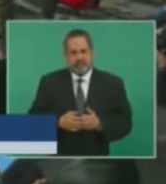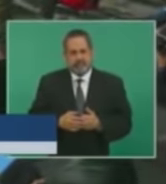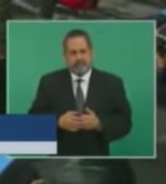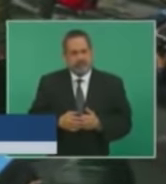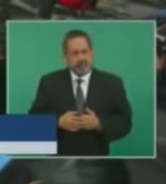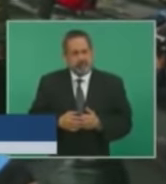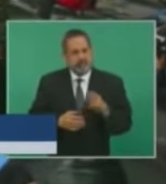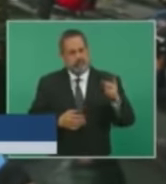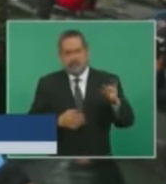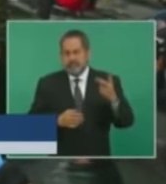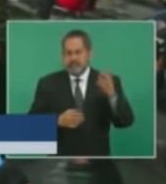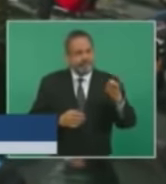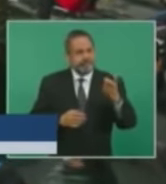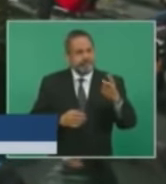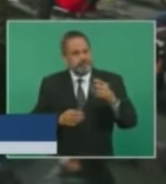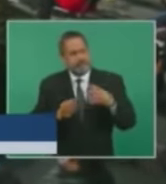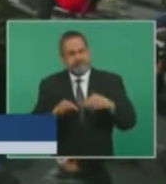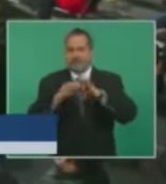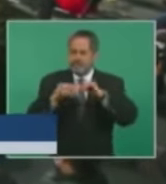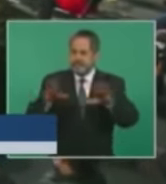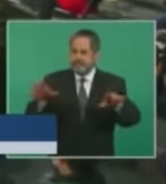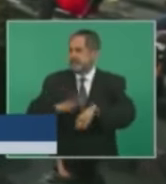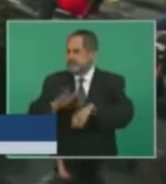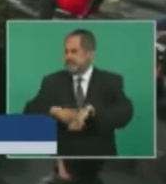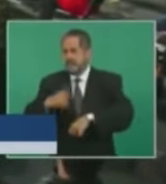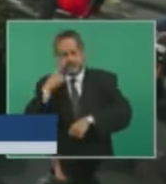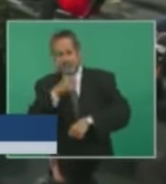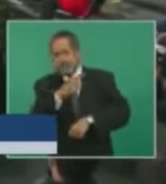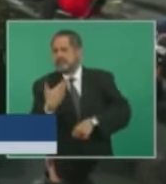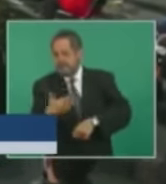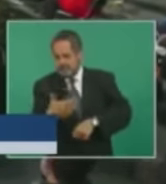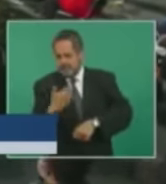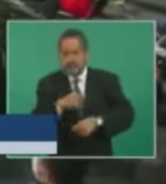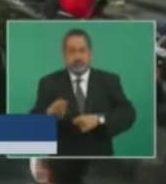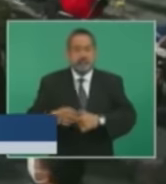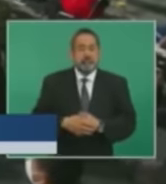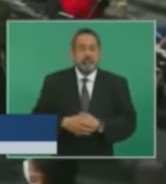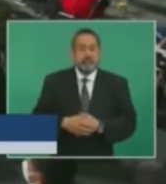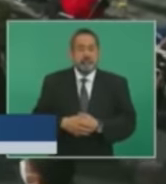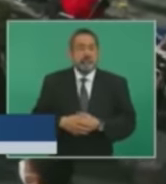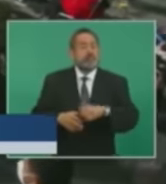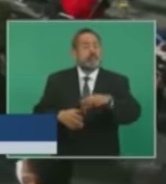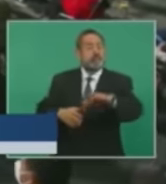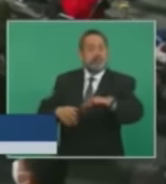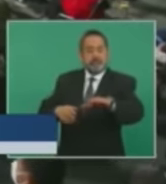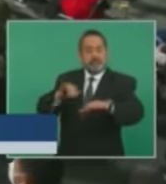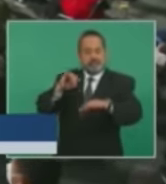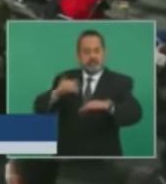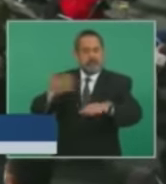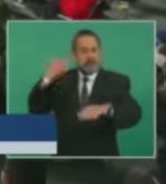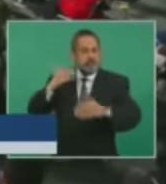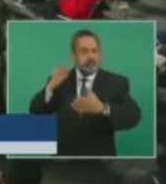las personas que en un determinado momento quieran ir a un concurso o quieran participar de una obra y les digan, usted no puede participar porque esta obra se